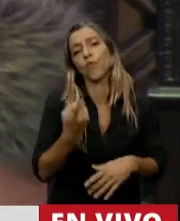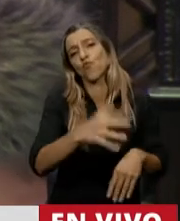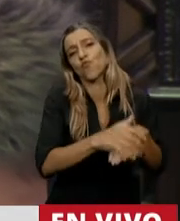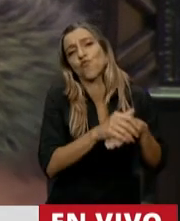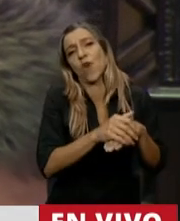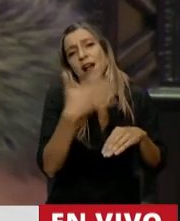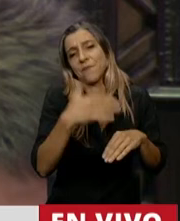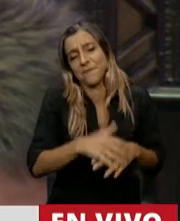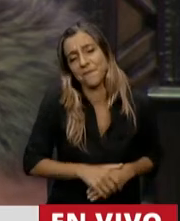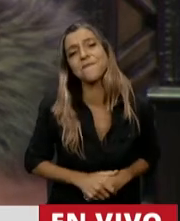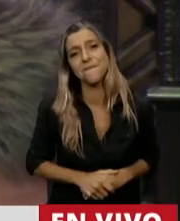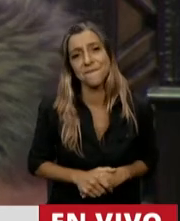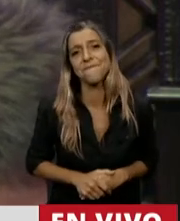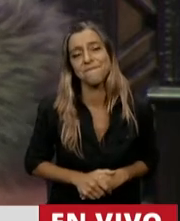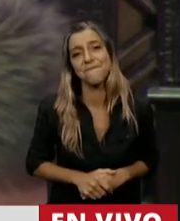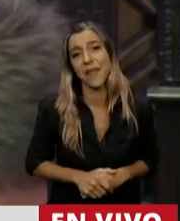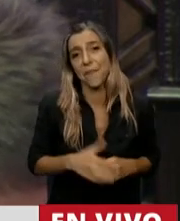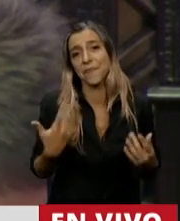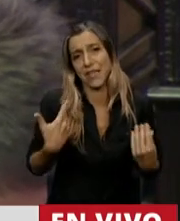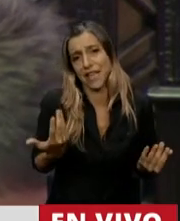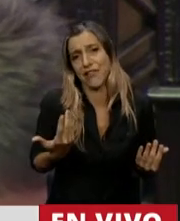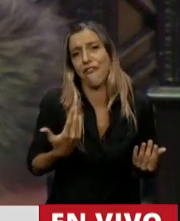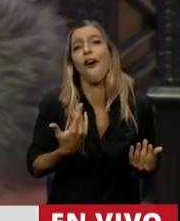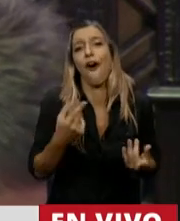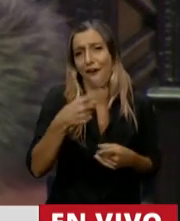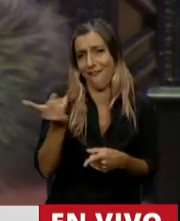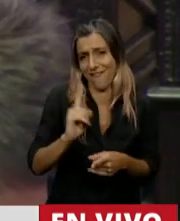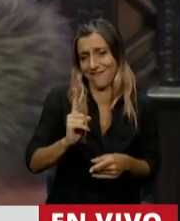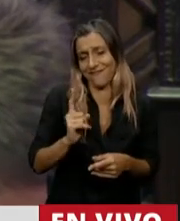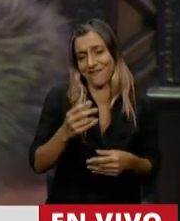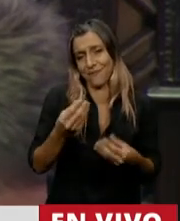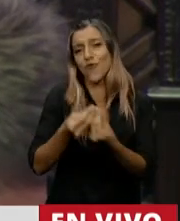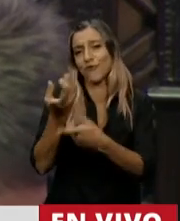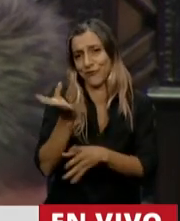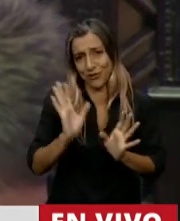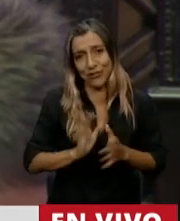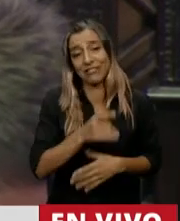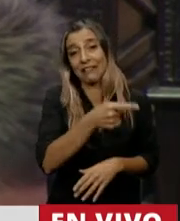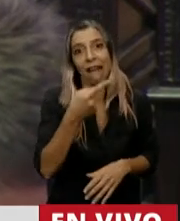seguramente con muchos intereses en quienes nos gobiernan hoy.